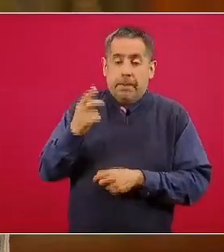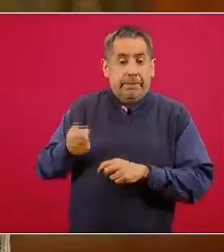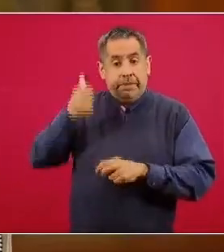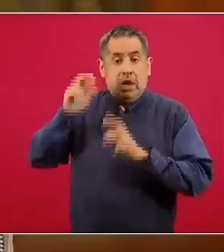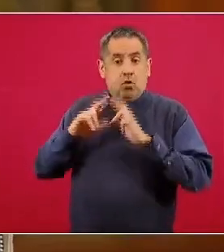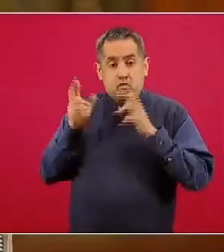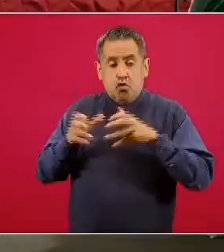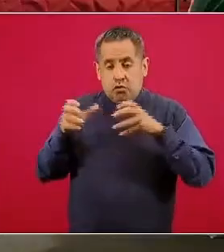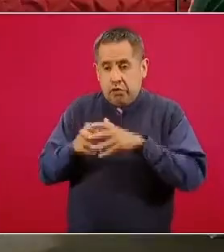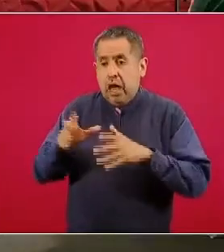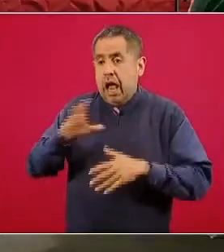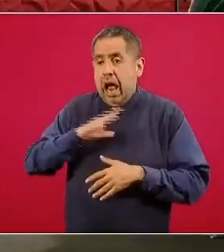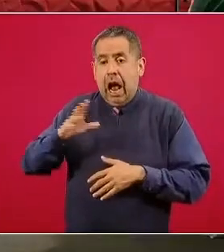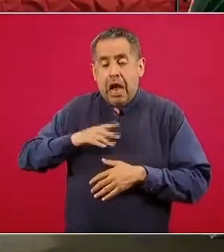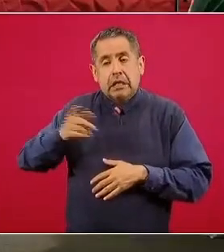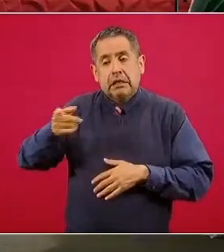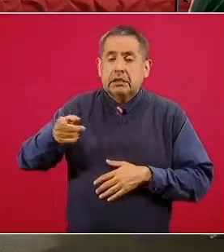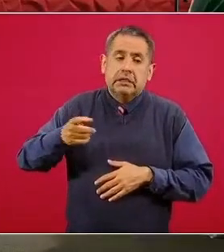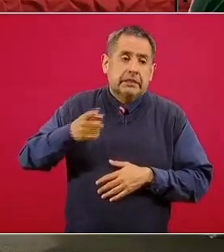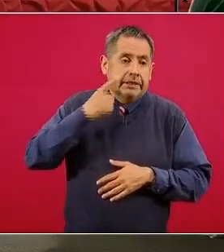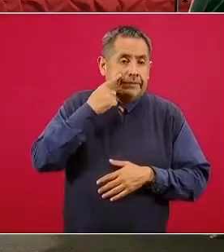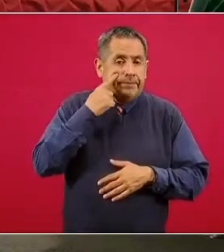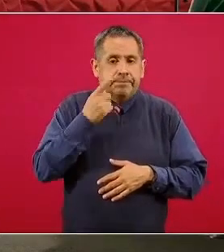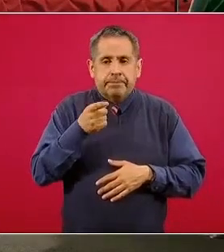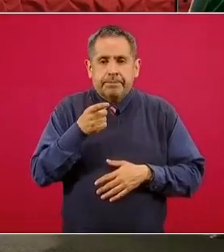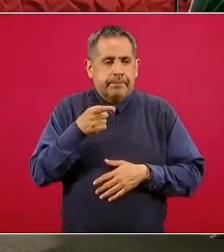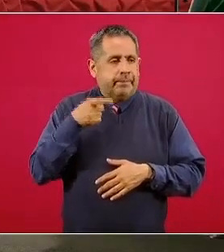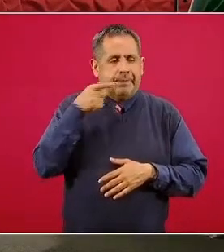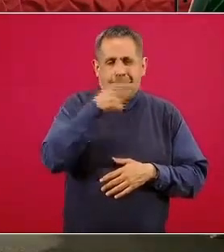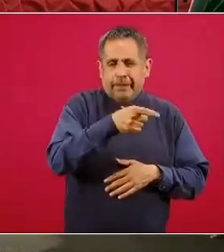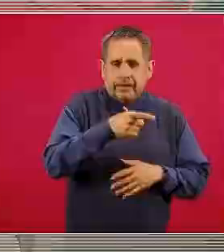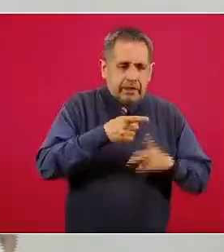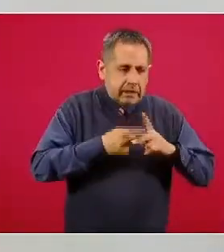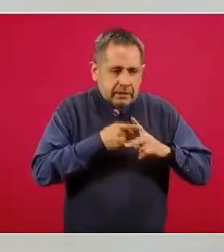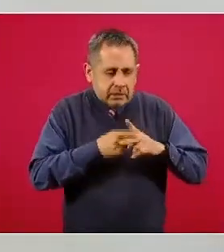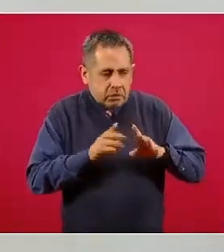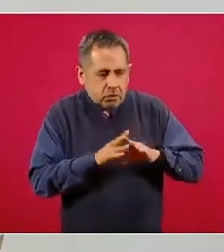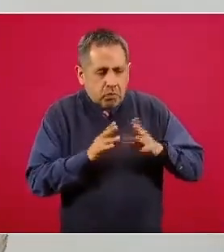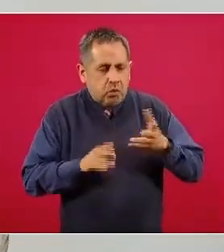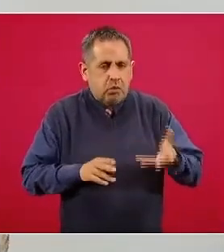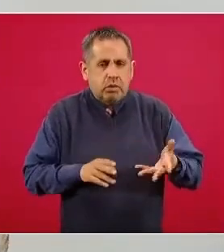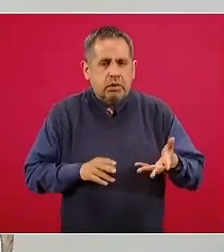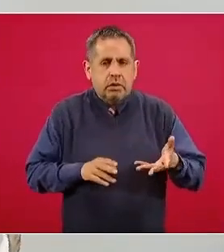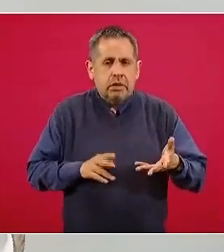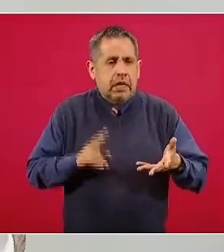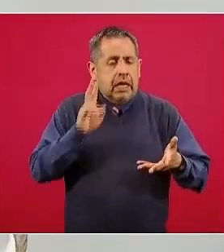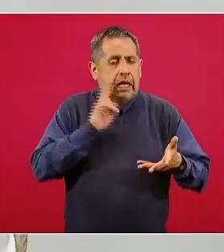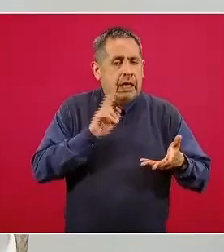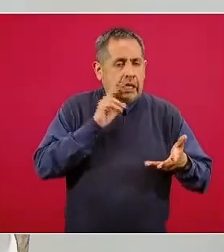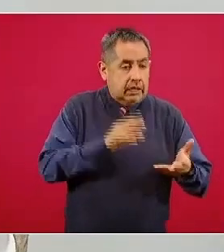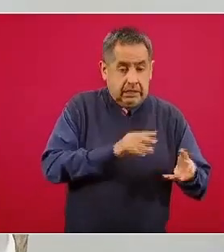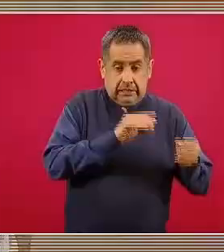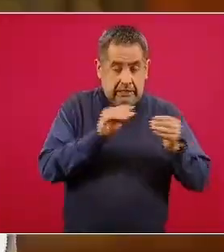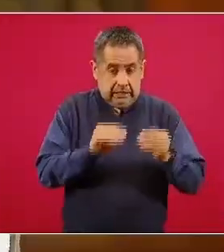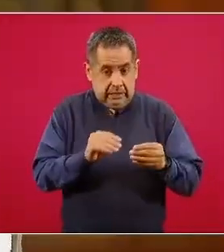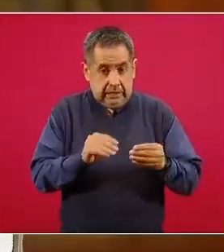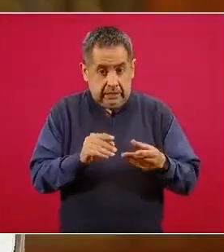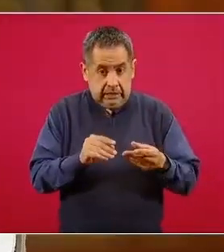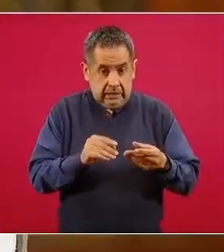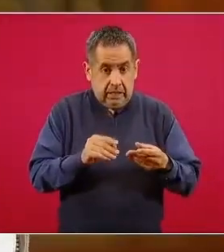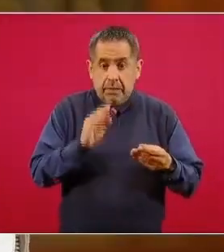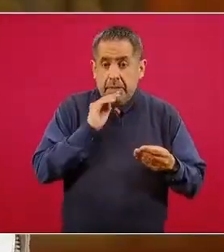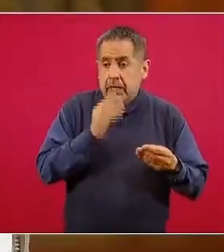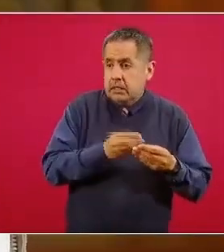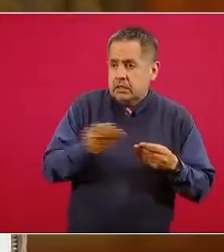que había métricas que tenía una de estas centrales de mezclas que de repente al llegar a manos de las